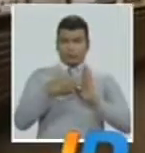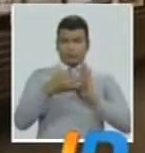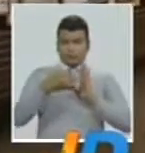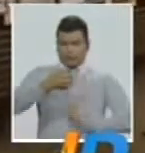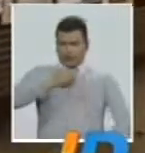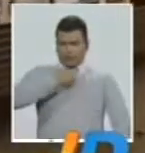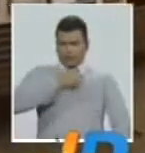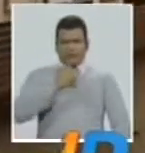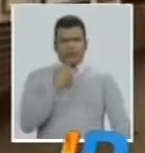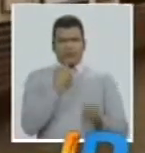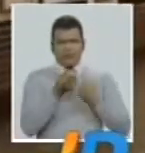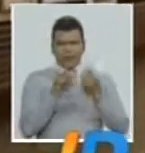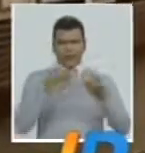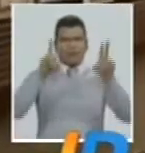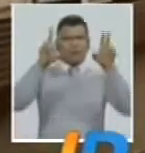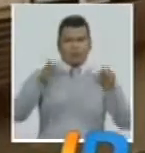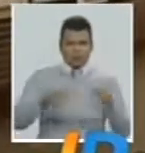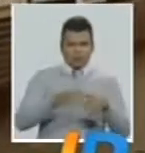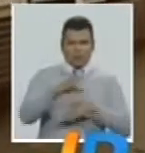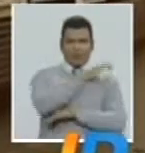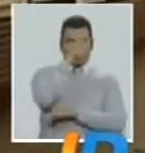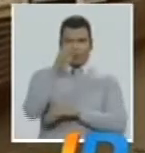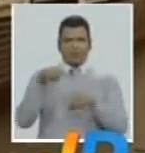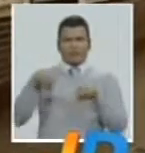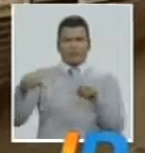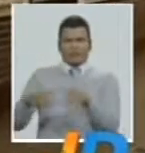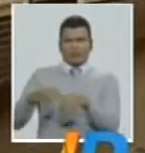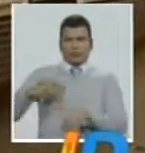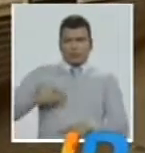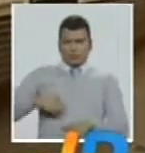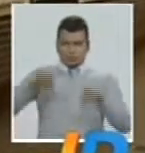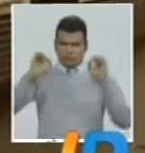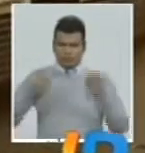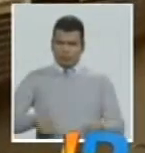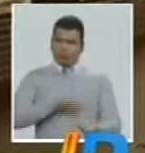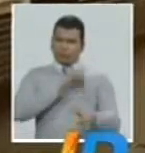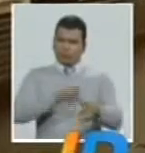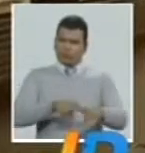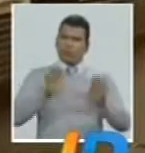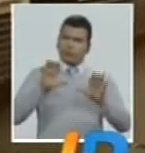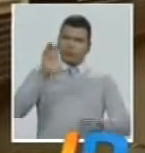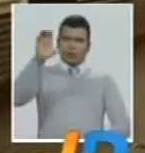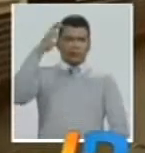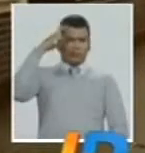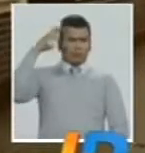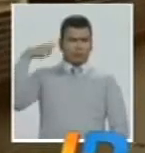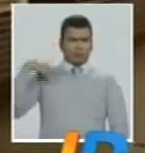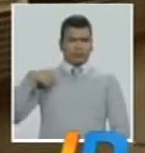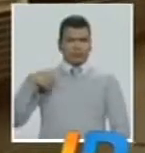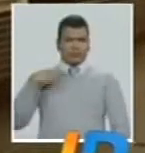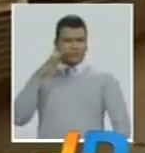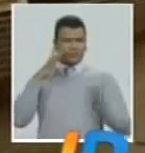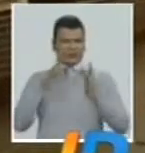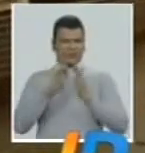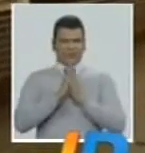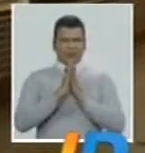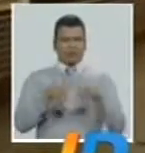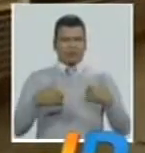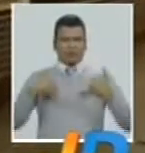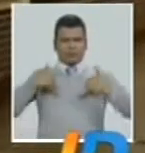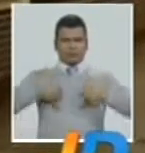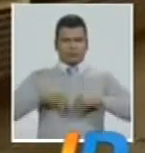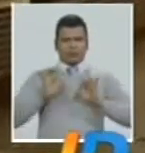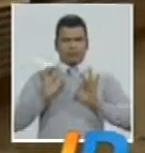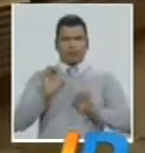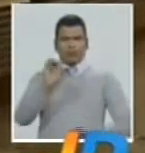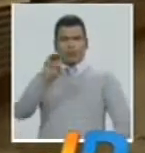Gutiérrez, hablando del tema Selección Colombia, River Plate y la posibilidad de venir al fútbol inglés. Conón, alta costura en trajes